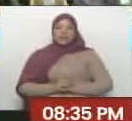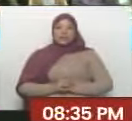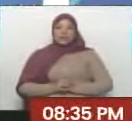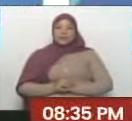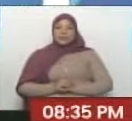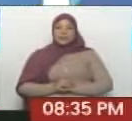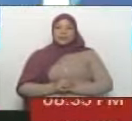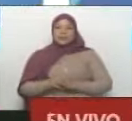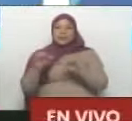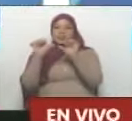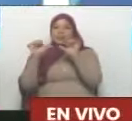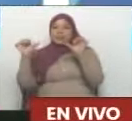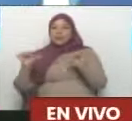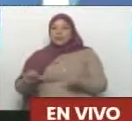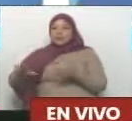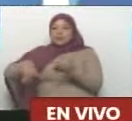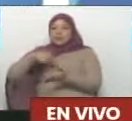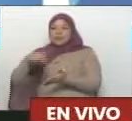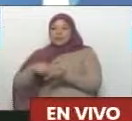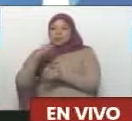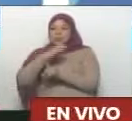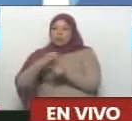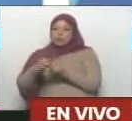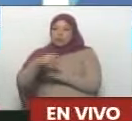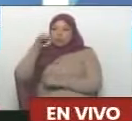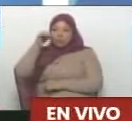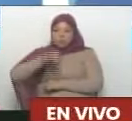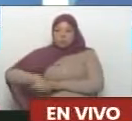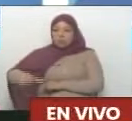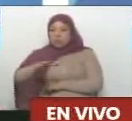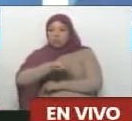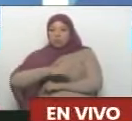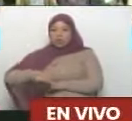El Sistema Nacional de Culturas Populares.